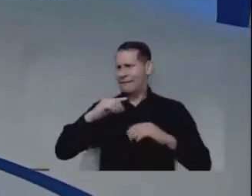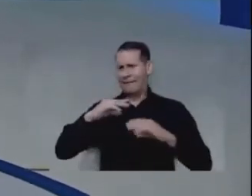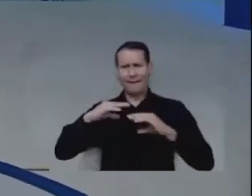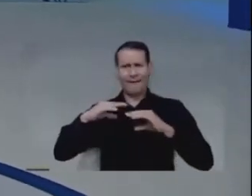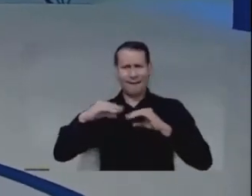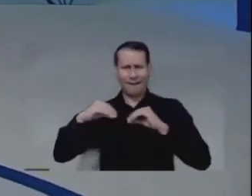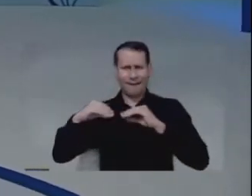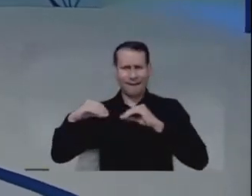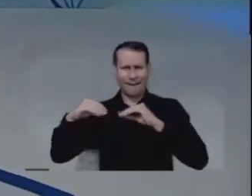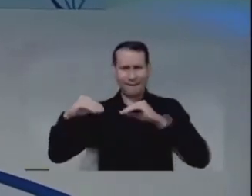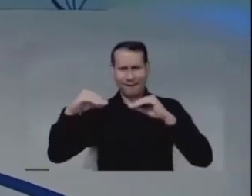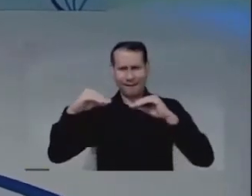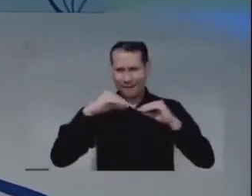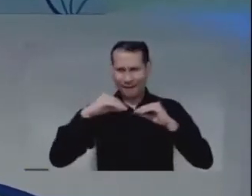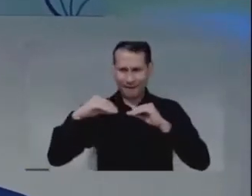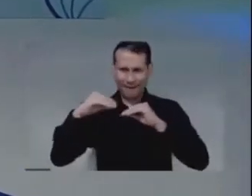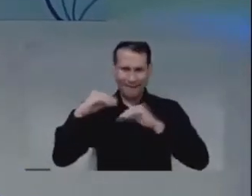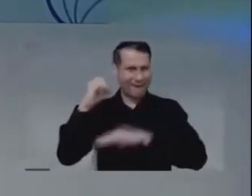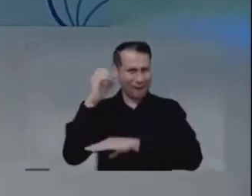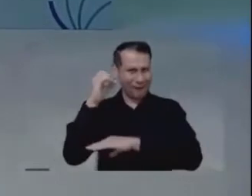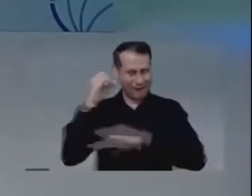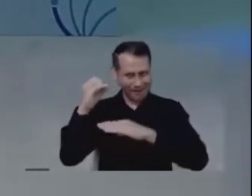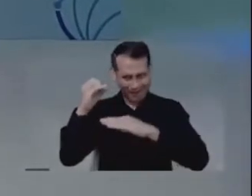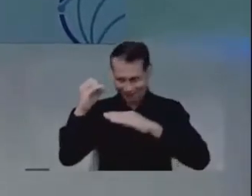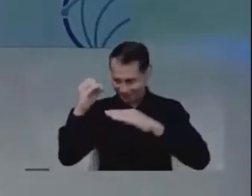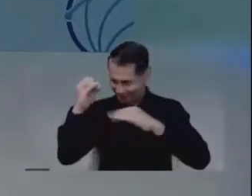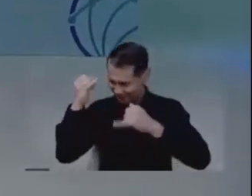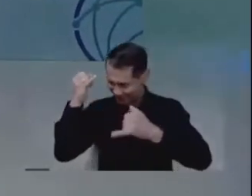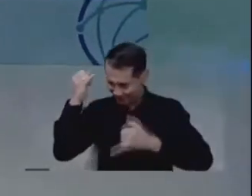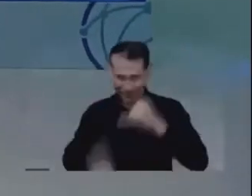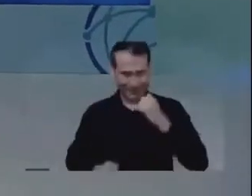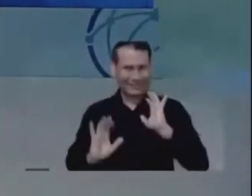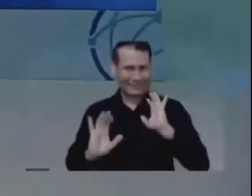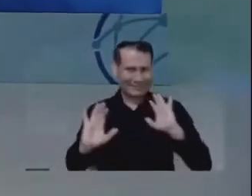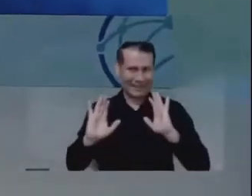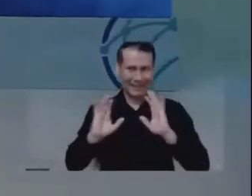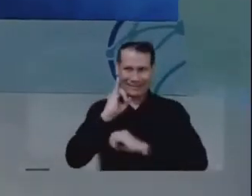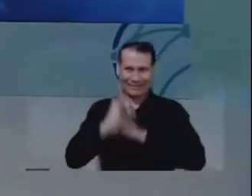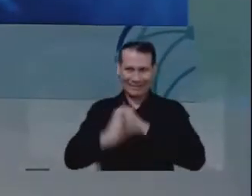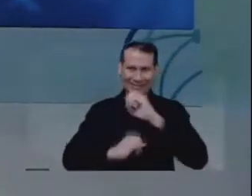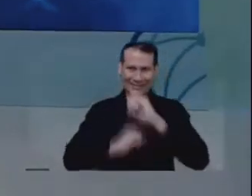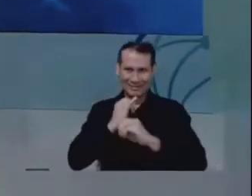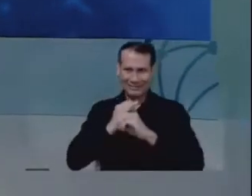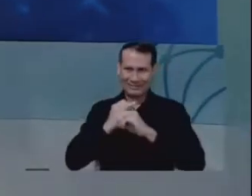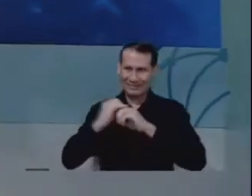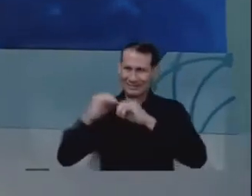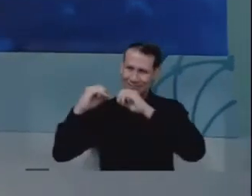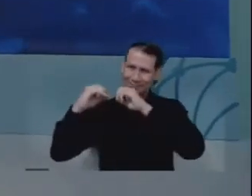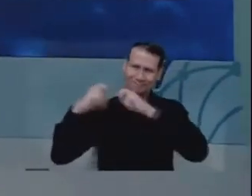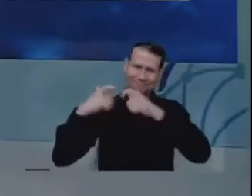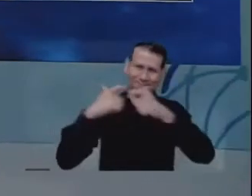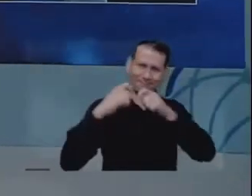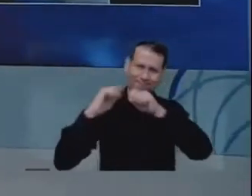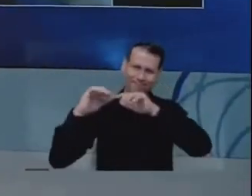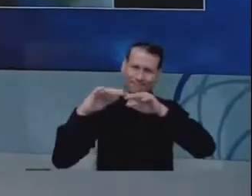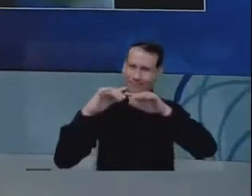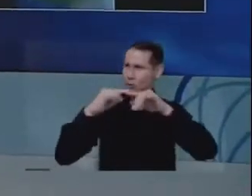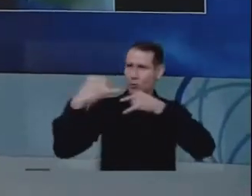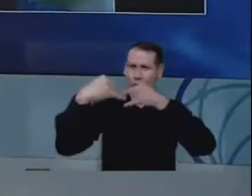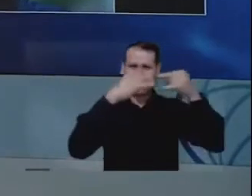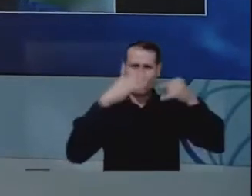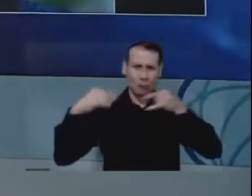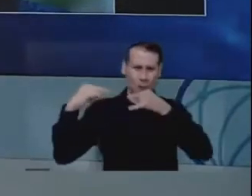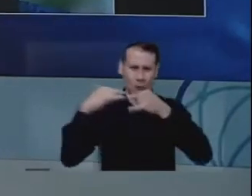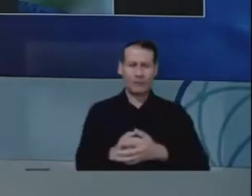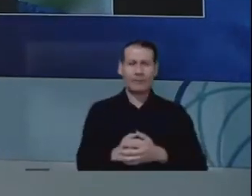cerrar básicamente este Congreso Internacional del Espectro. Entonces tenemos también el reto de dinamizar este panel y de ponerle pues toda